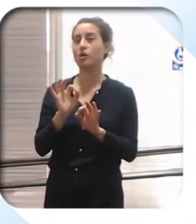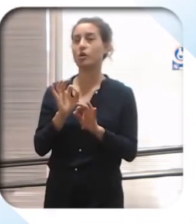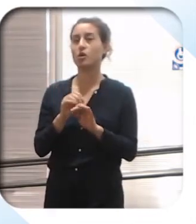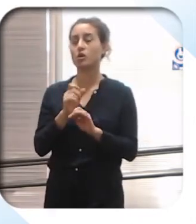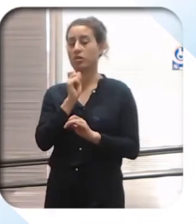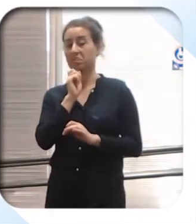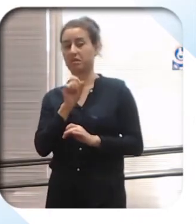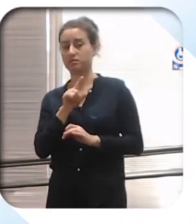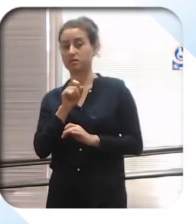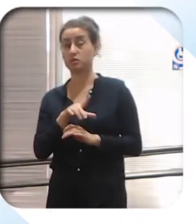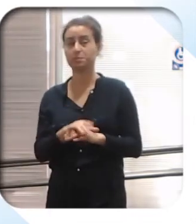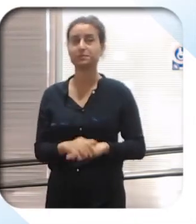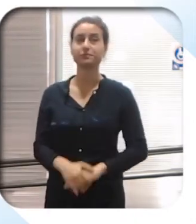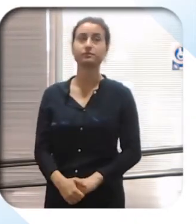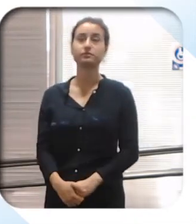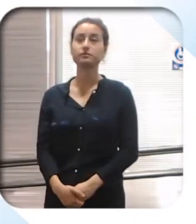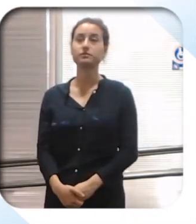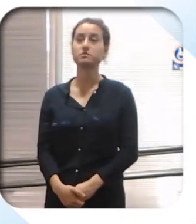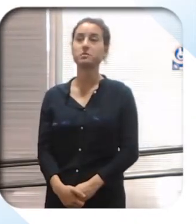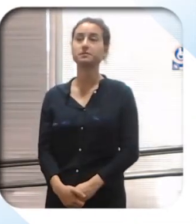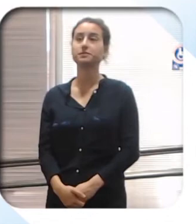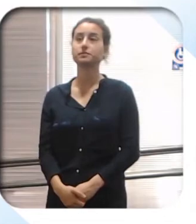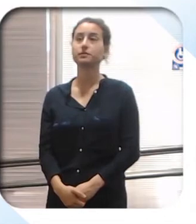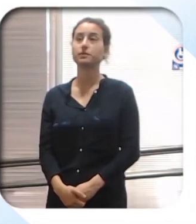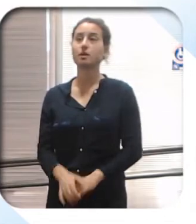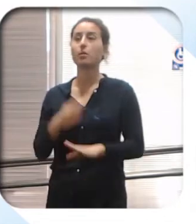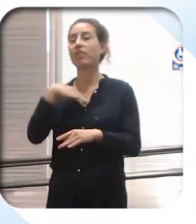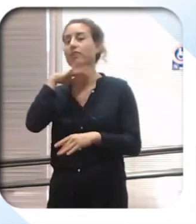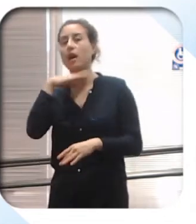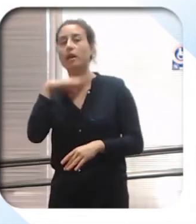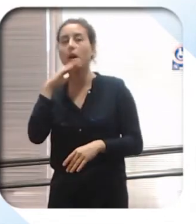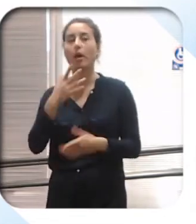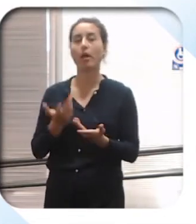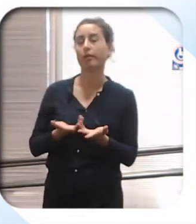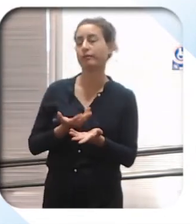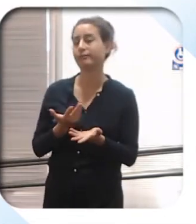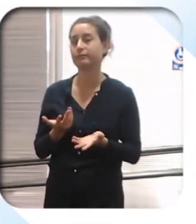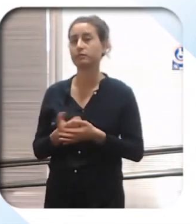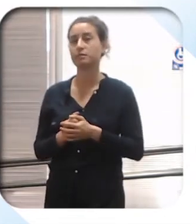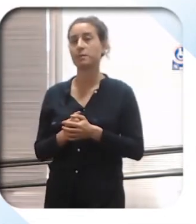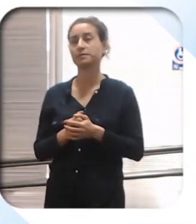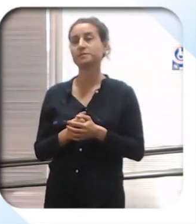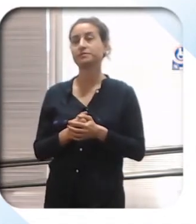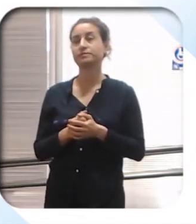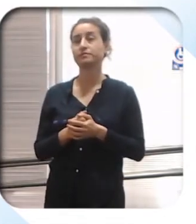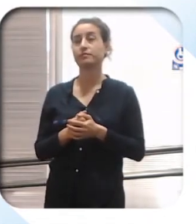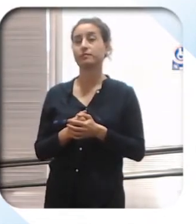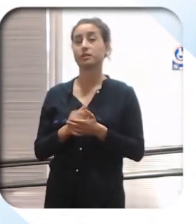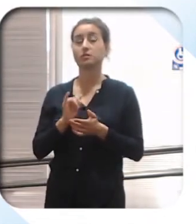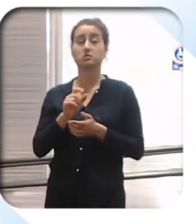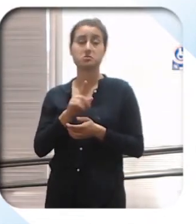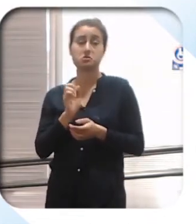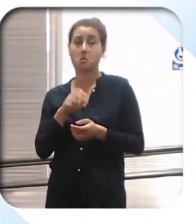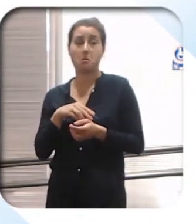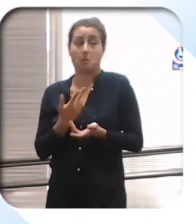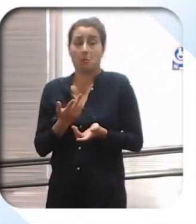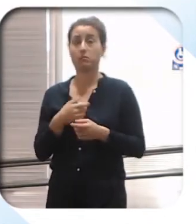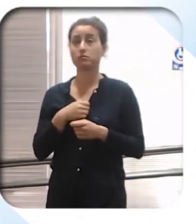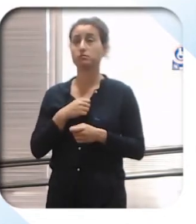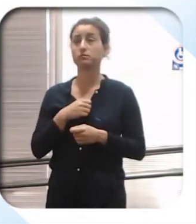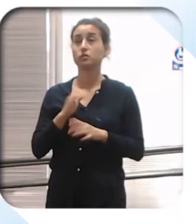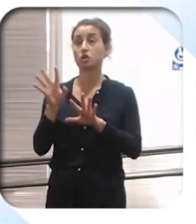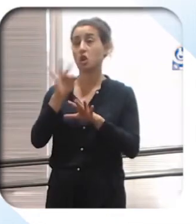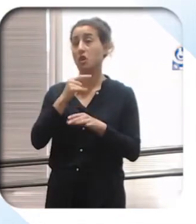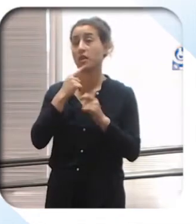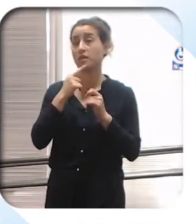un insulto, ¿tá?, como puede ser tarado, mongólico, ¿tá?, y lo utilizaba comúnmente, y ahora